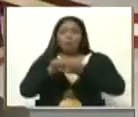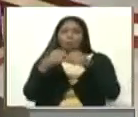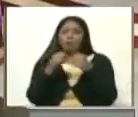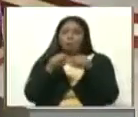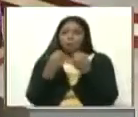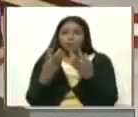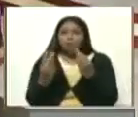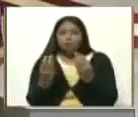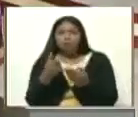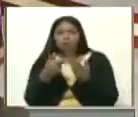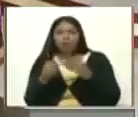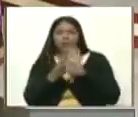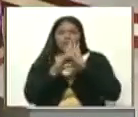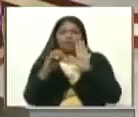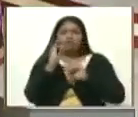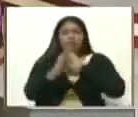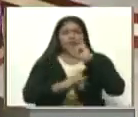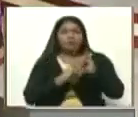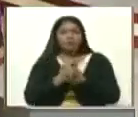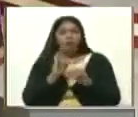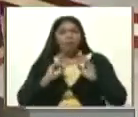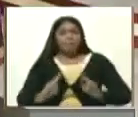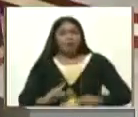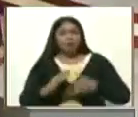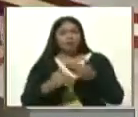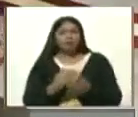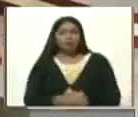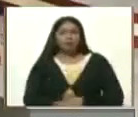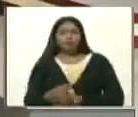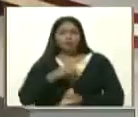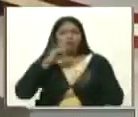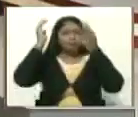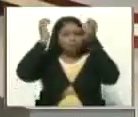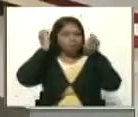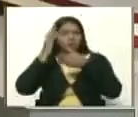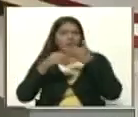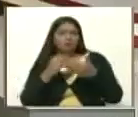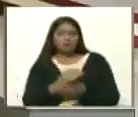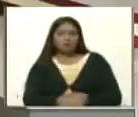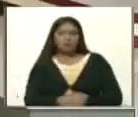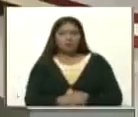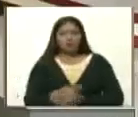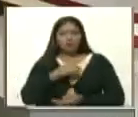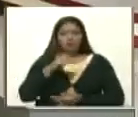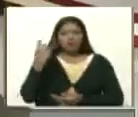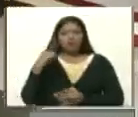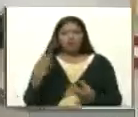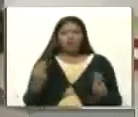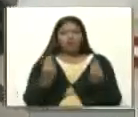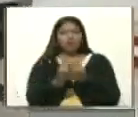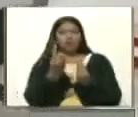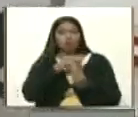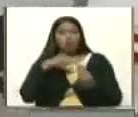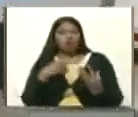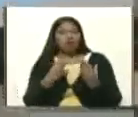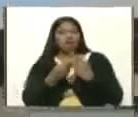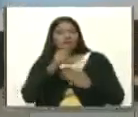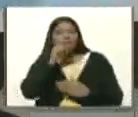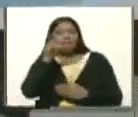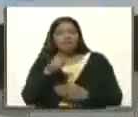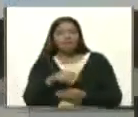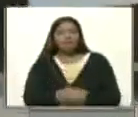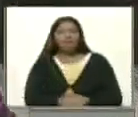caso del derecho internacional, de los derechos humanos para nuestro diplomático Alex Saab? Bueno, tenemos a nosotros aquí que nos acompaña